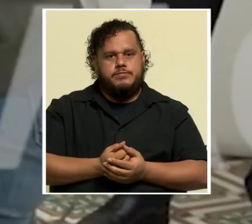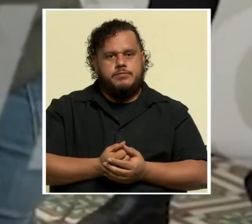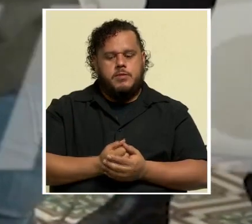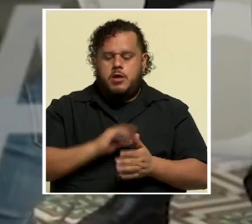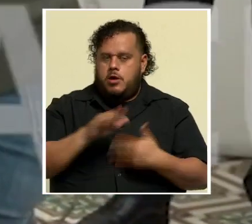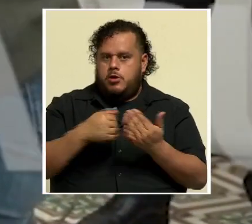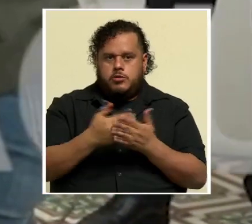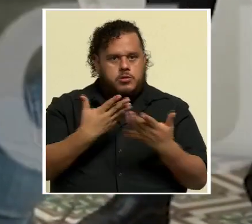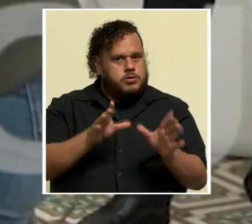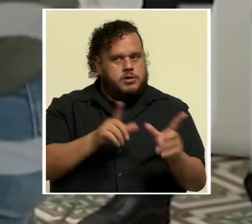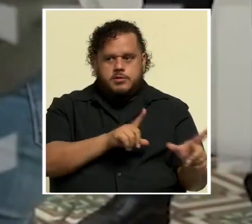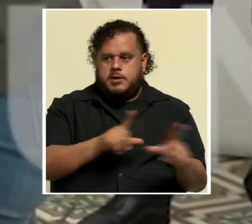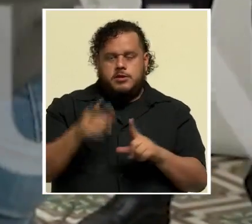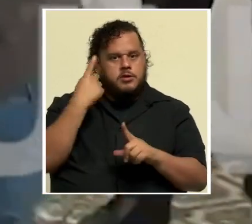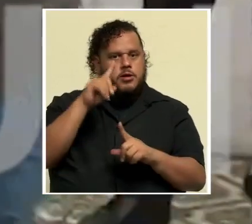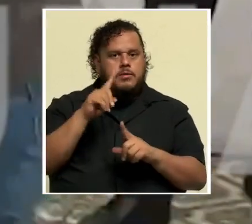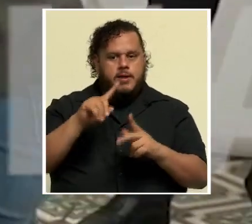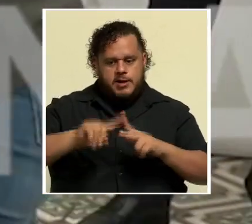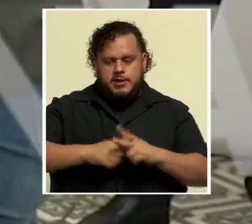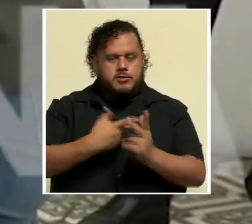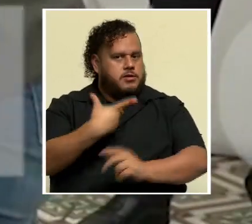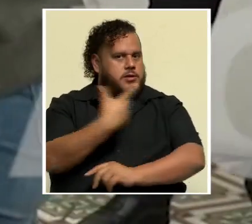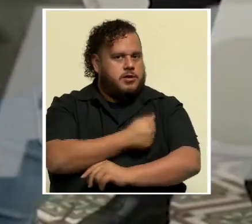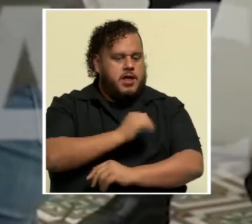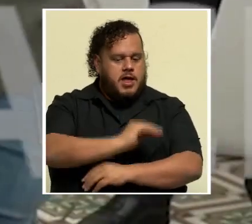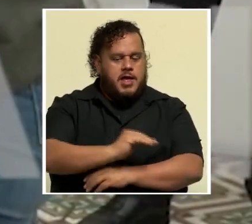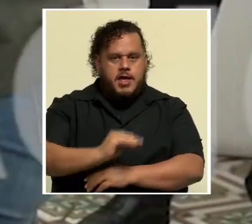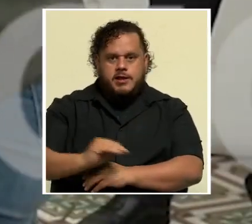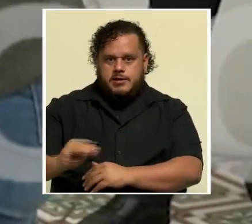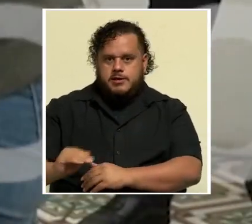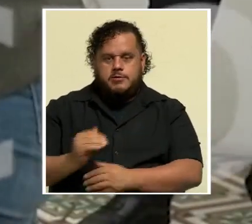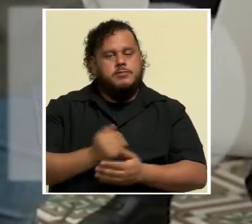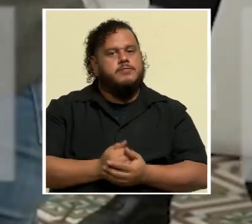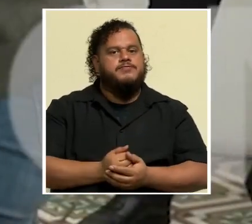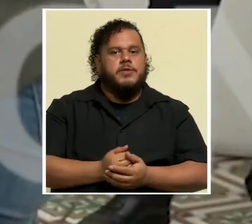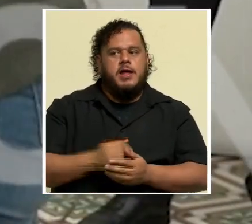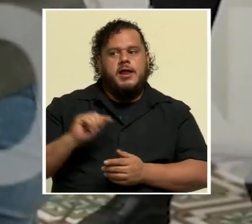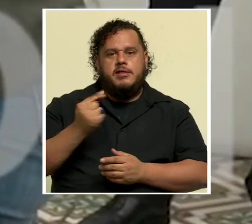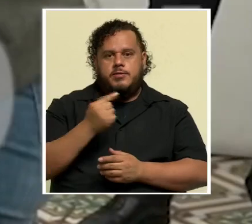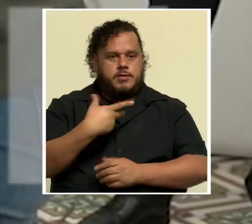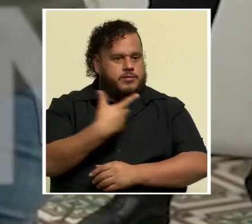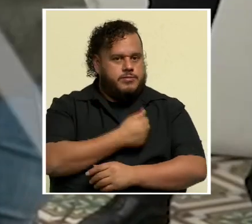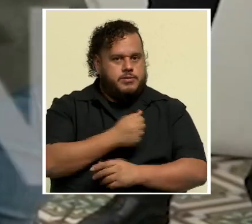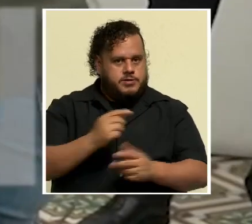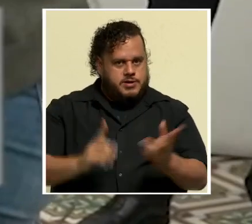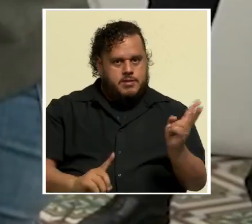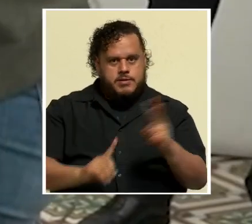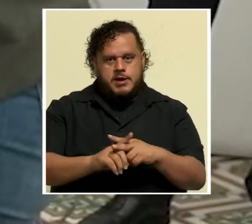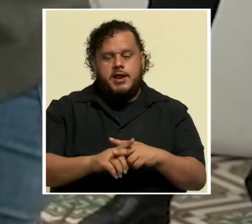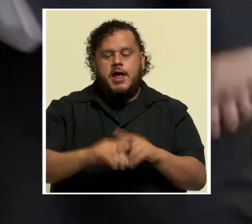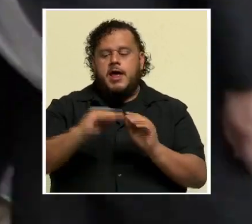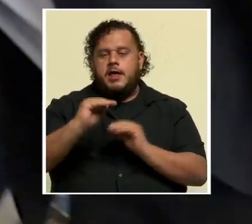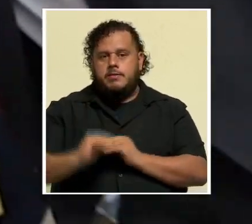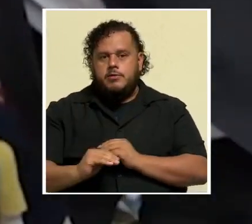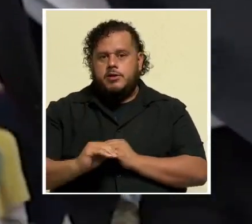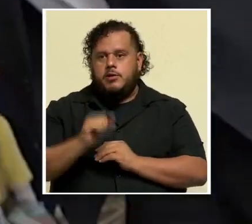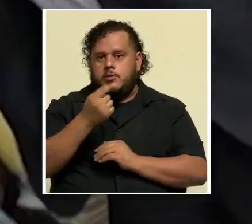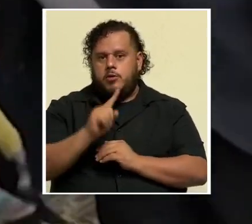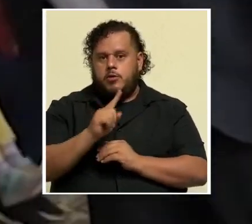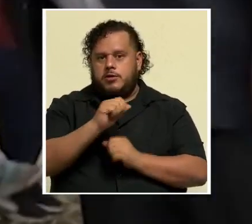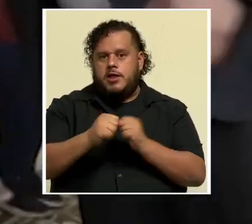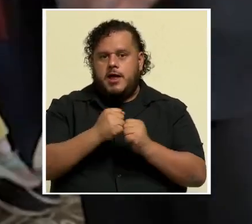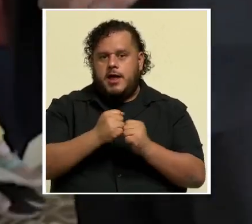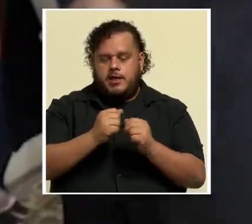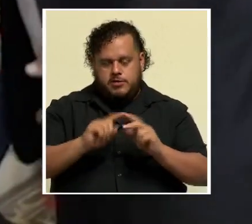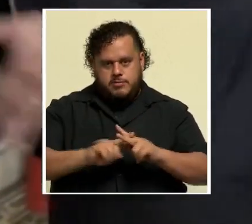Todo está listo para el inicio de la vacunación en niños y niñas. Las primeras dosis se aplicarán en menores con 11 años a